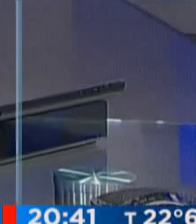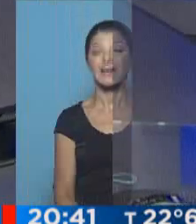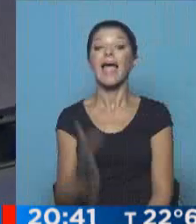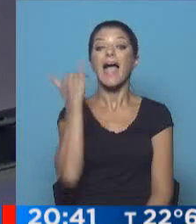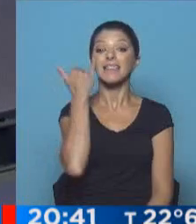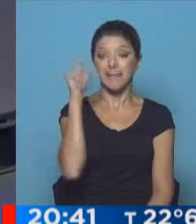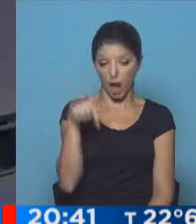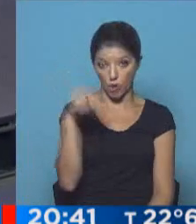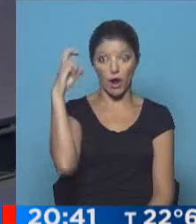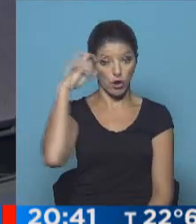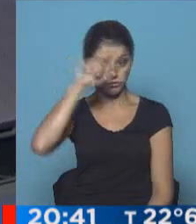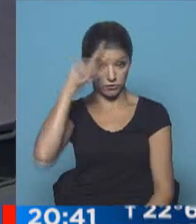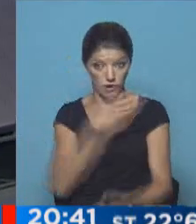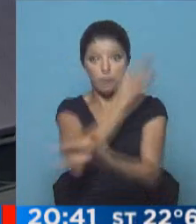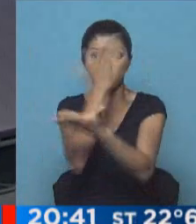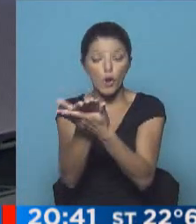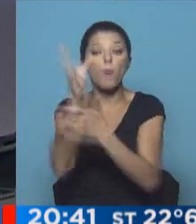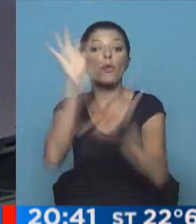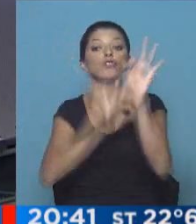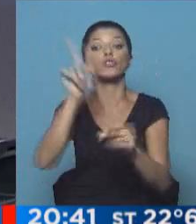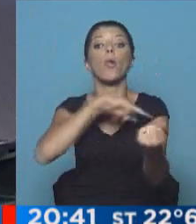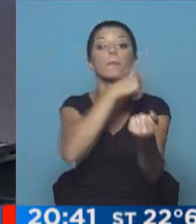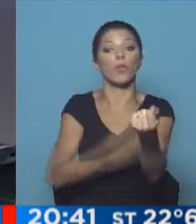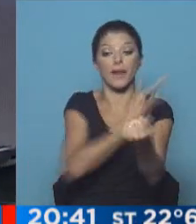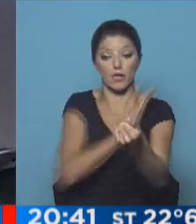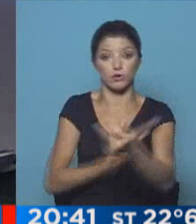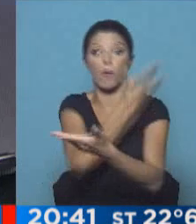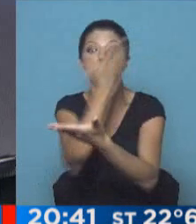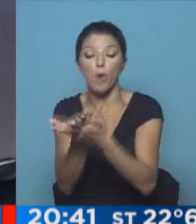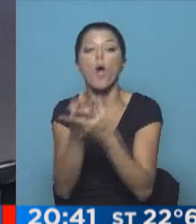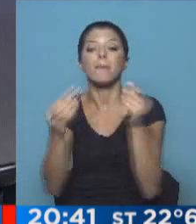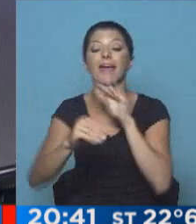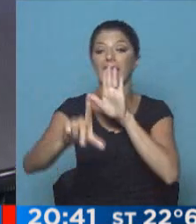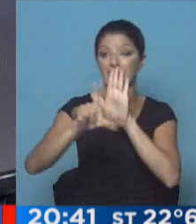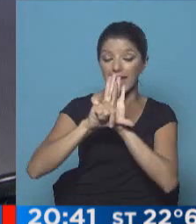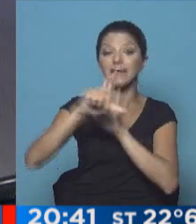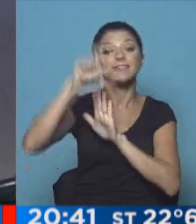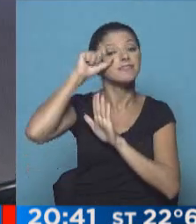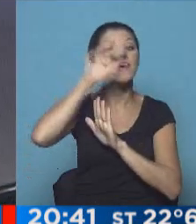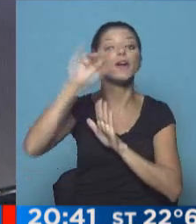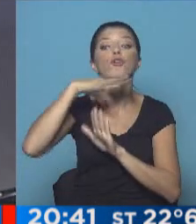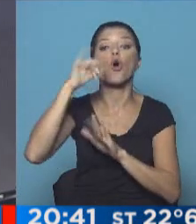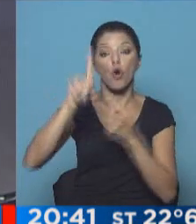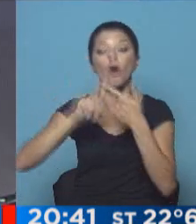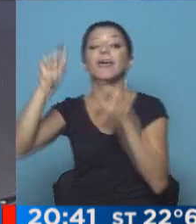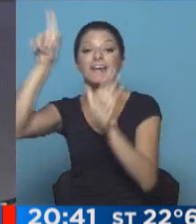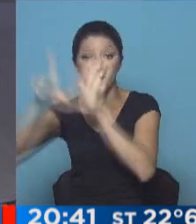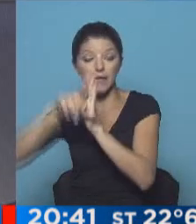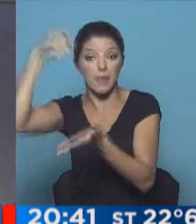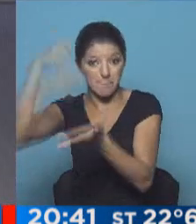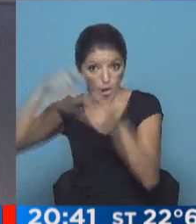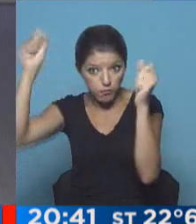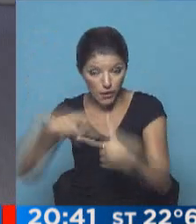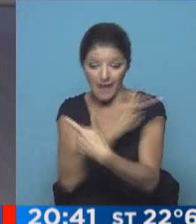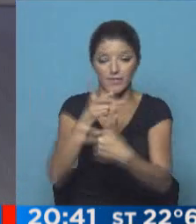Ya está en el Congreso Nacional el proyecto enviado por el Poder Ejecutivo para derogar las leyes Cerrojo y de pago soberano de la deuda y habilitar